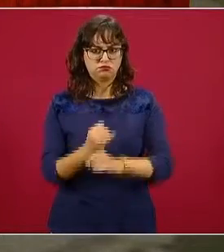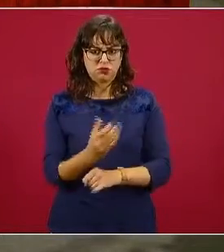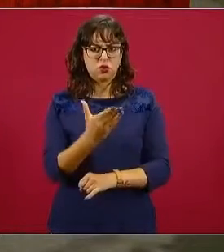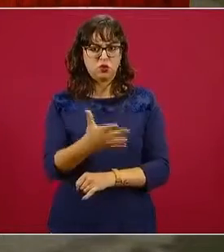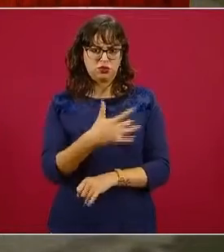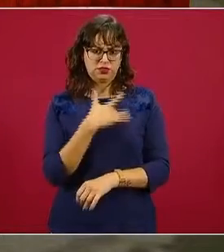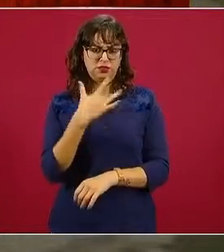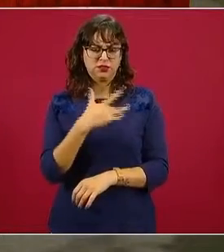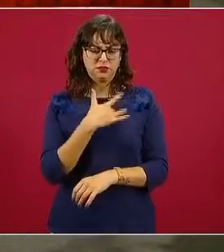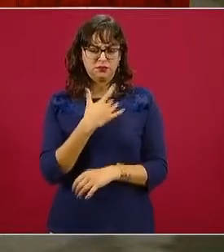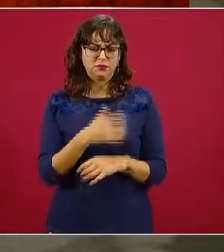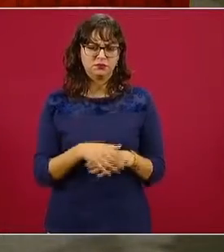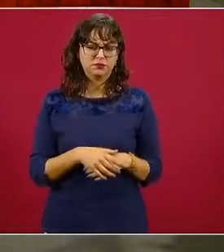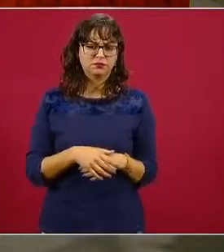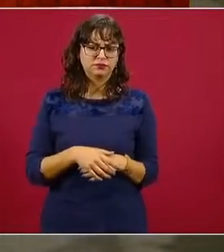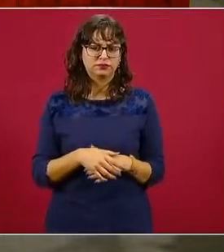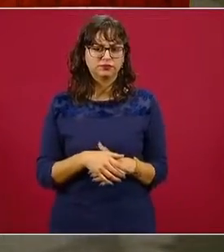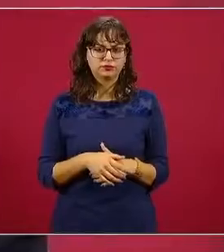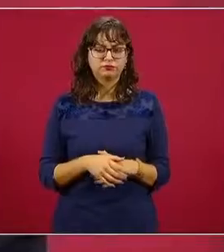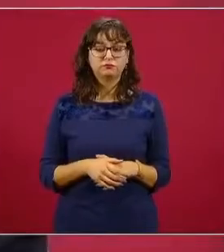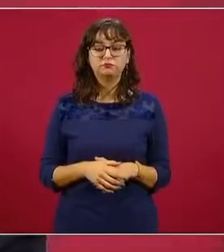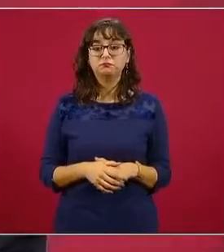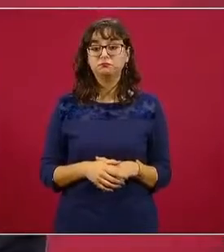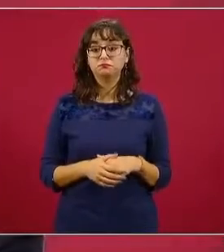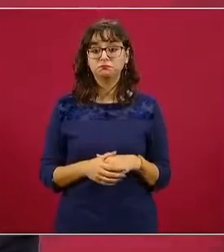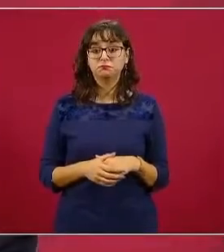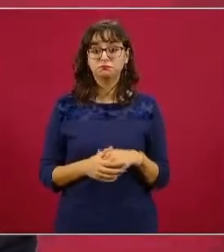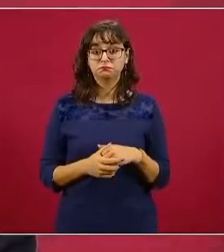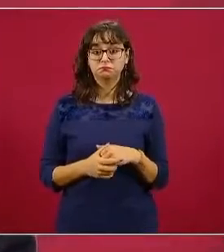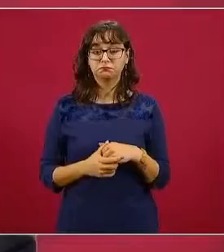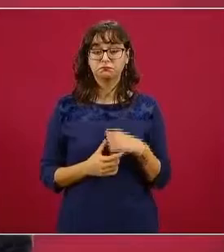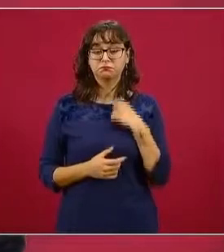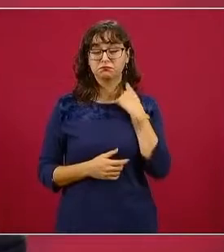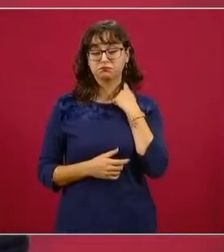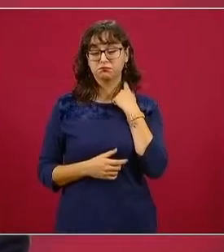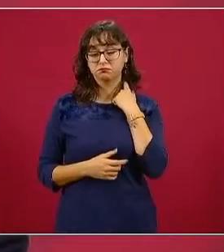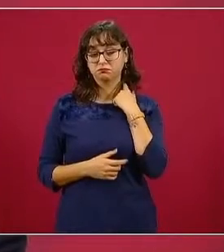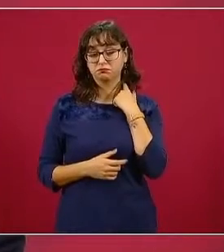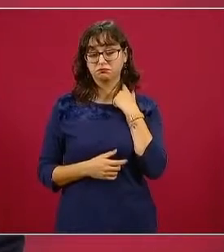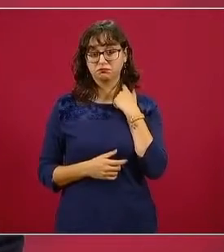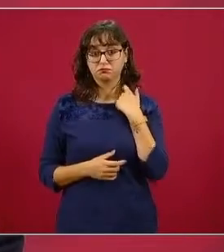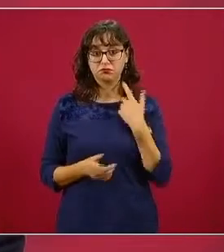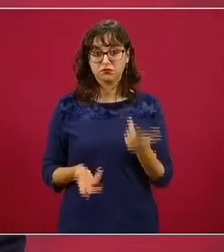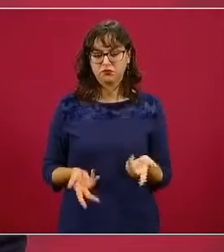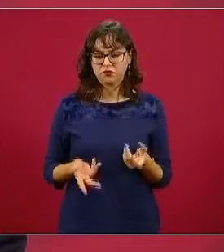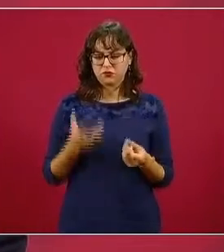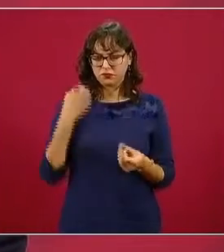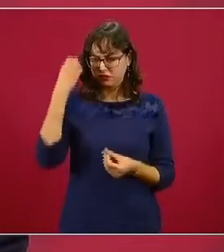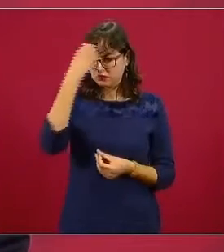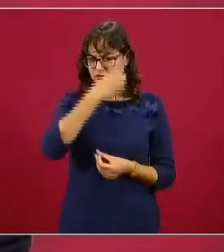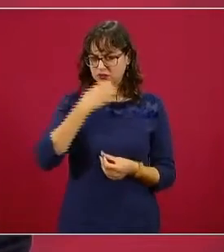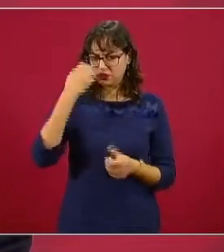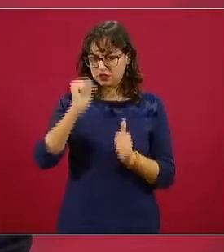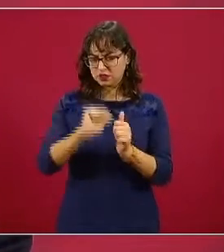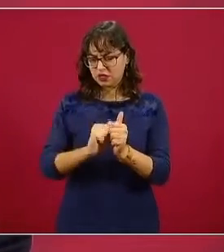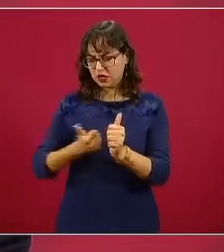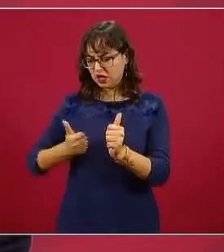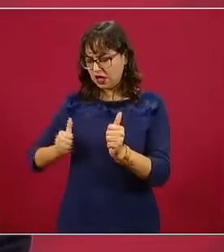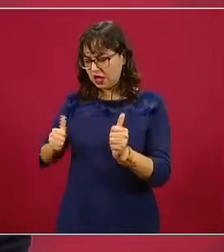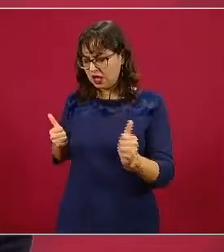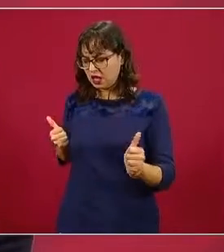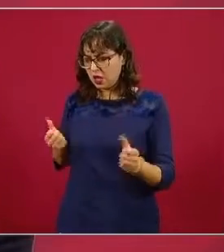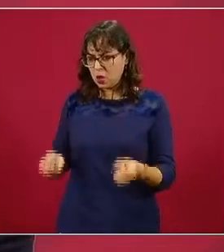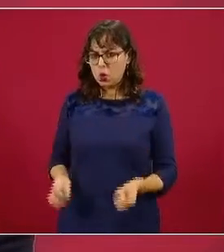gracias. Sí considero, no tenemos una evaluación específica sobre cuánto y cuáles de los componentes del objetivo número